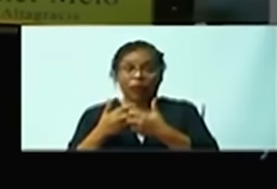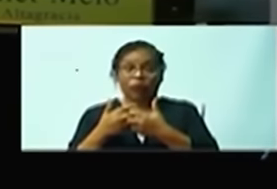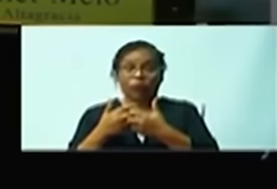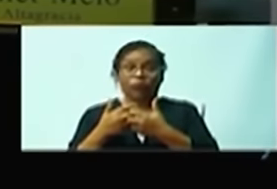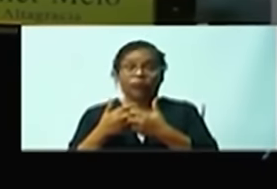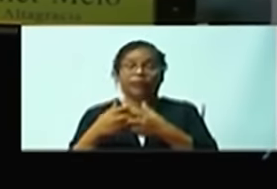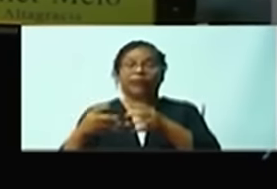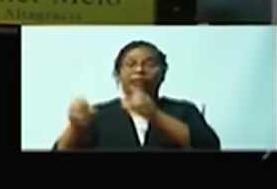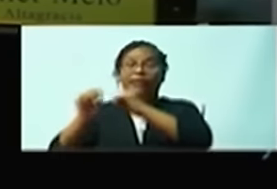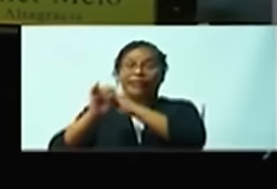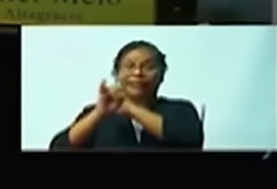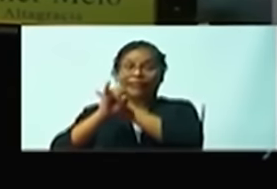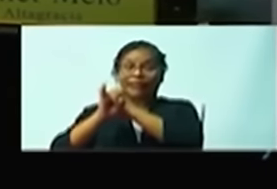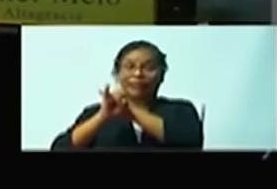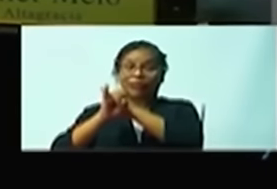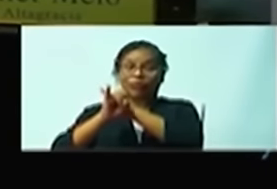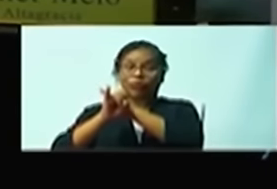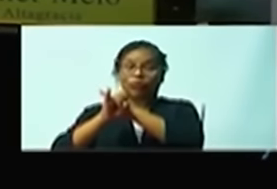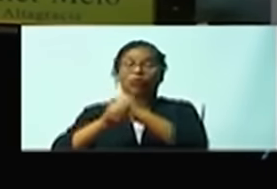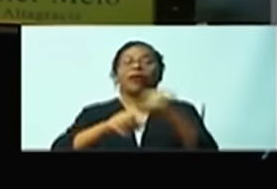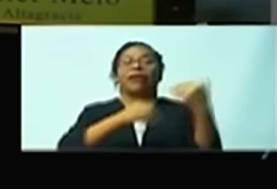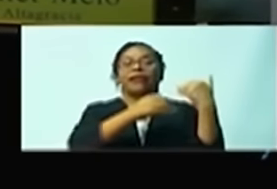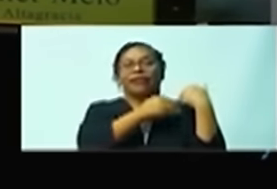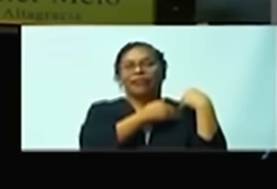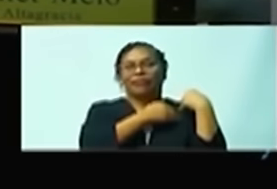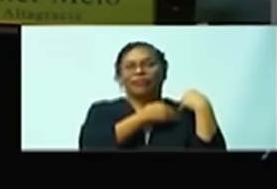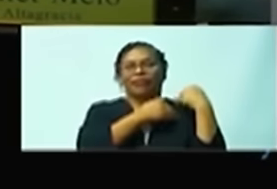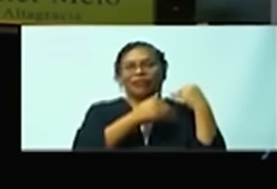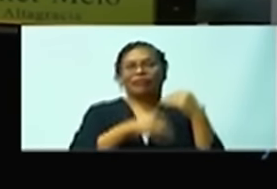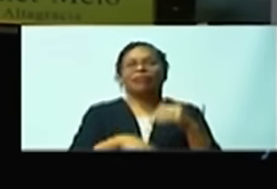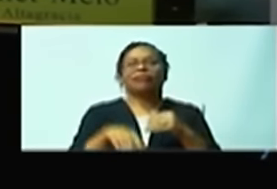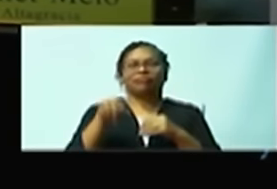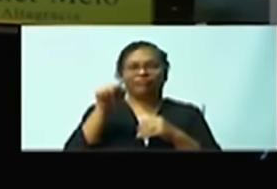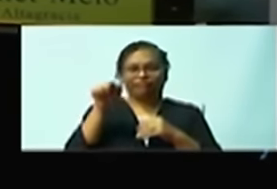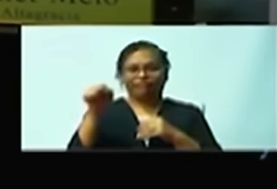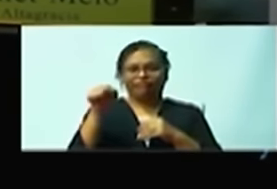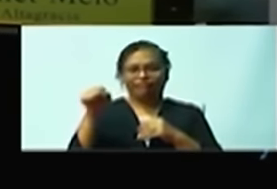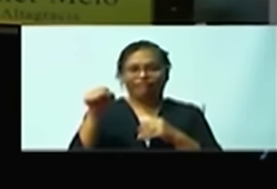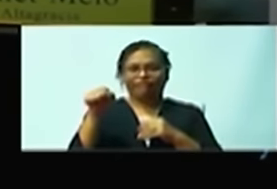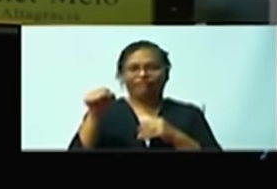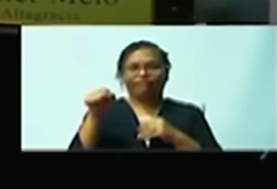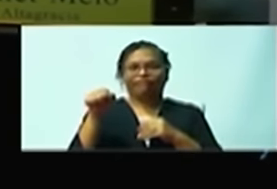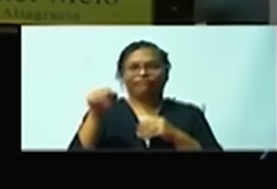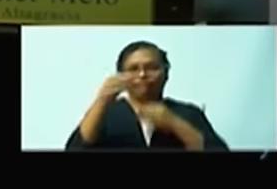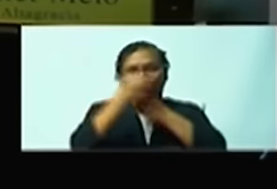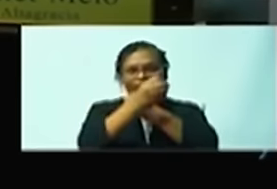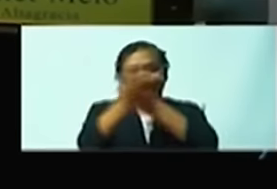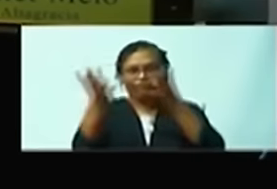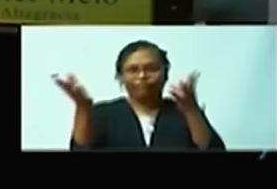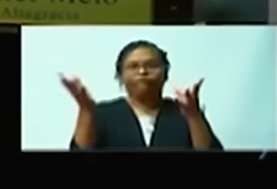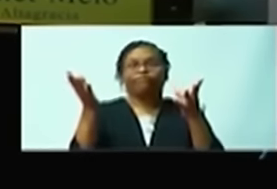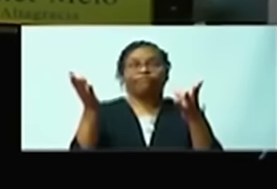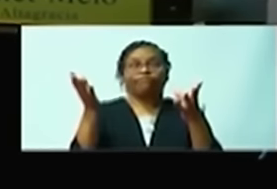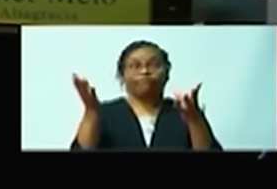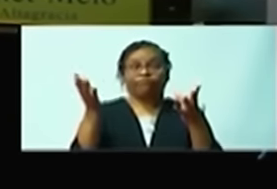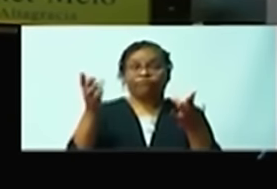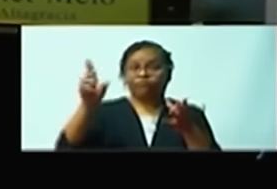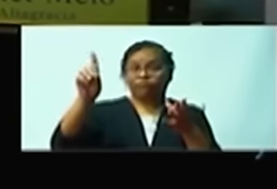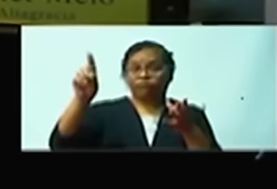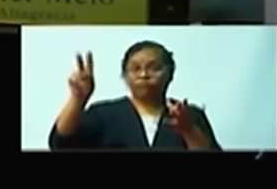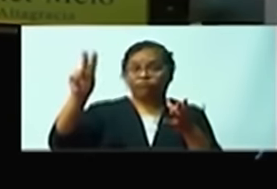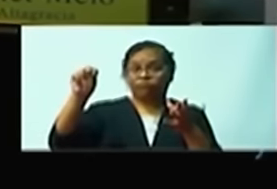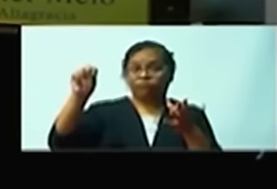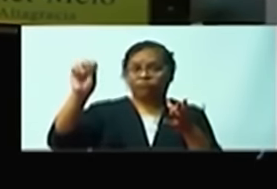contrainteligencia, destinado a levantar, sistematizar y analizar información. El DNI no es una agencia que